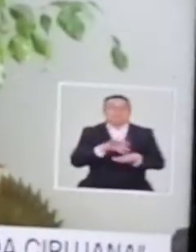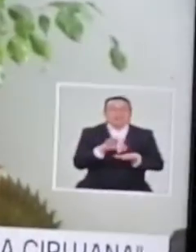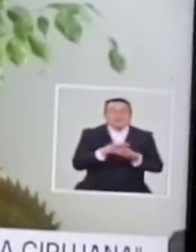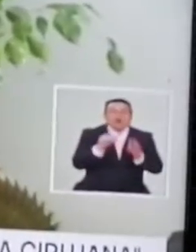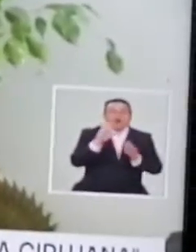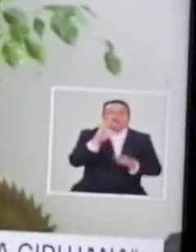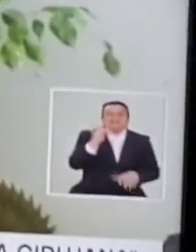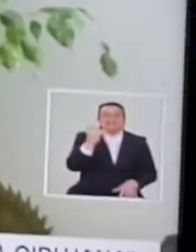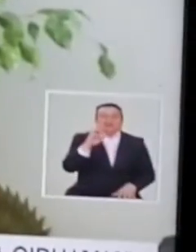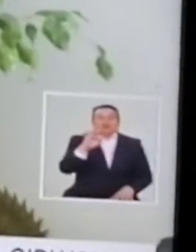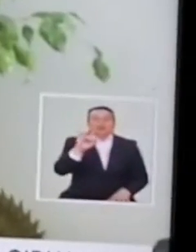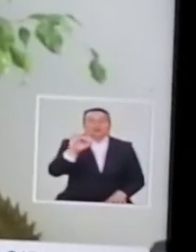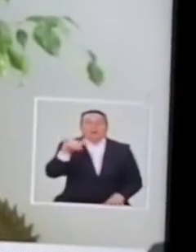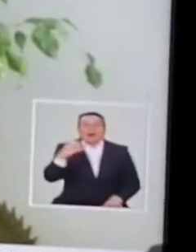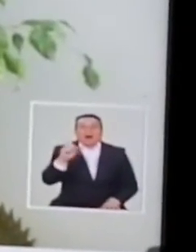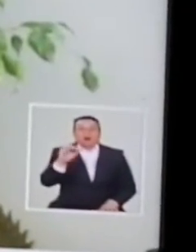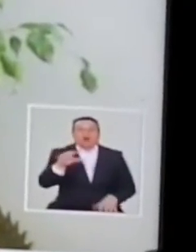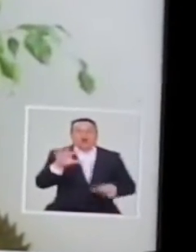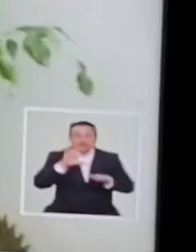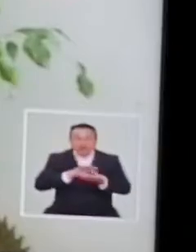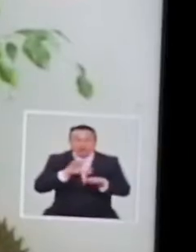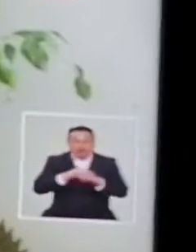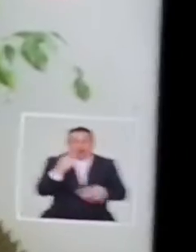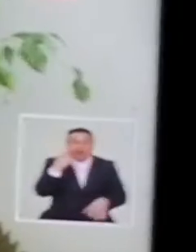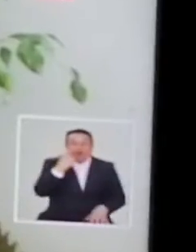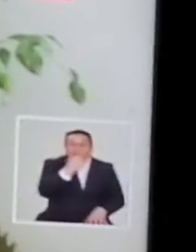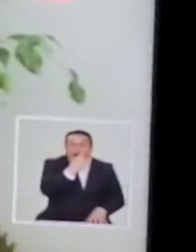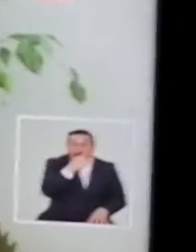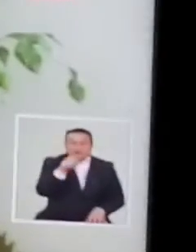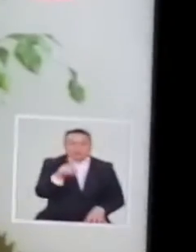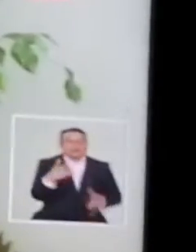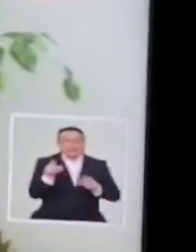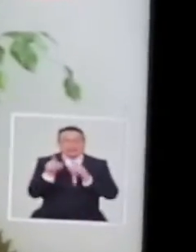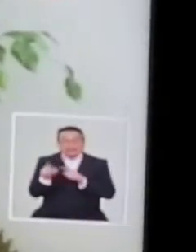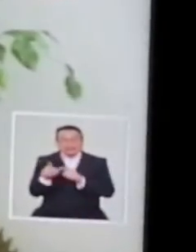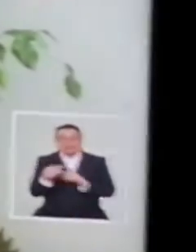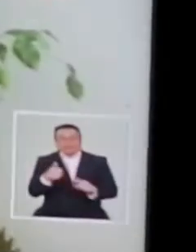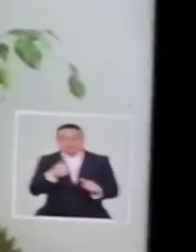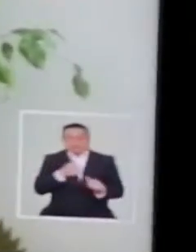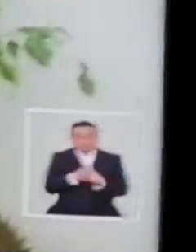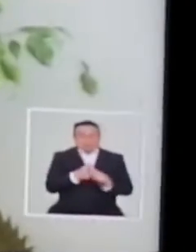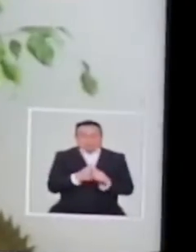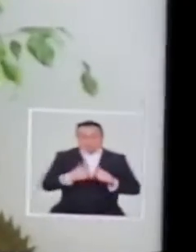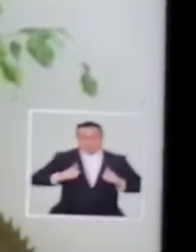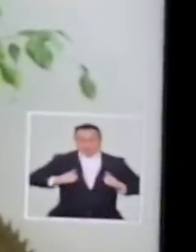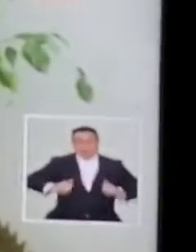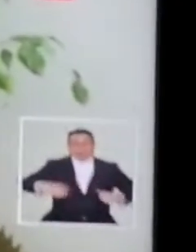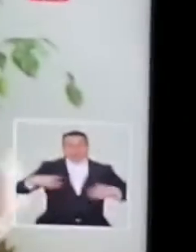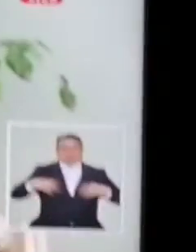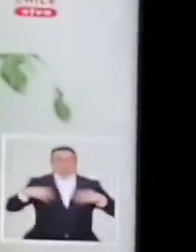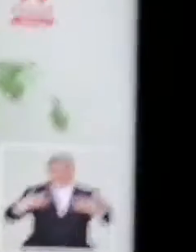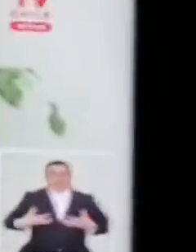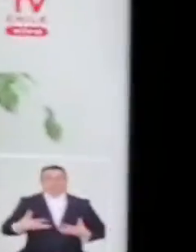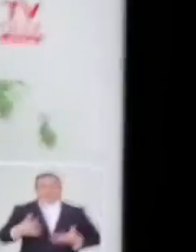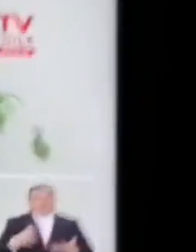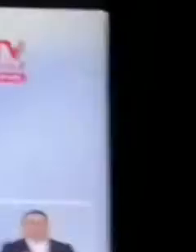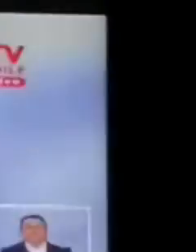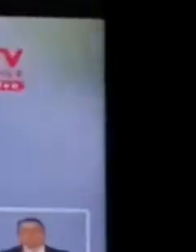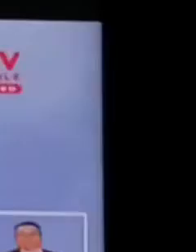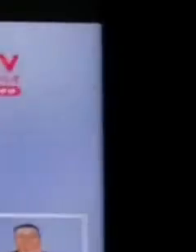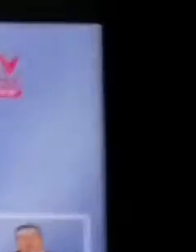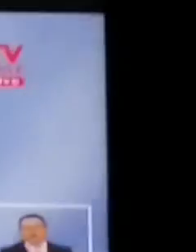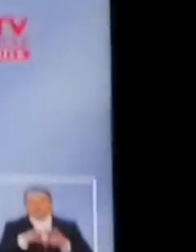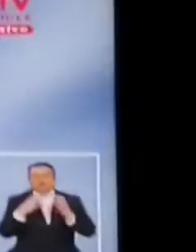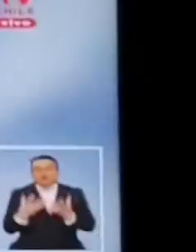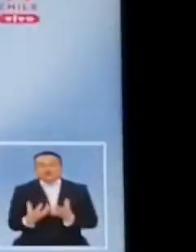este caso la doctora. Para la doctora, que es oftalmóloga, comprenderán que para ella asistir en una mamoplastía es así lo más fácil del mundo.